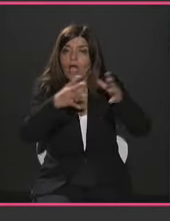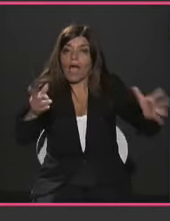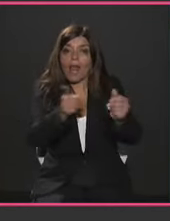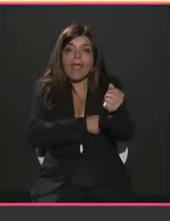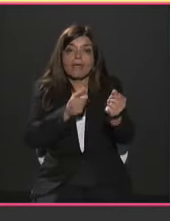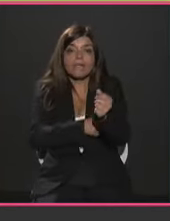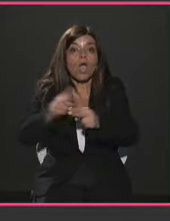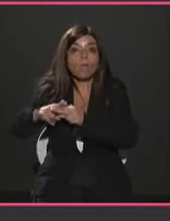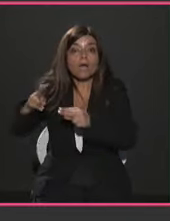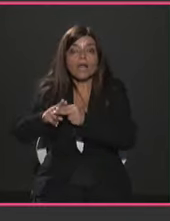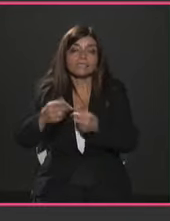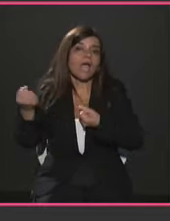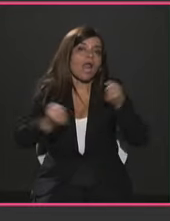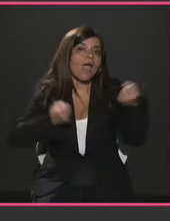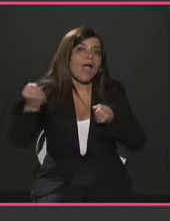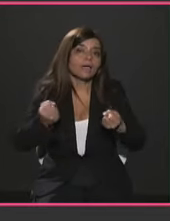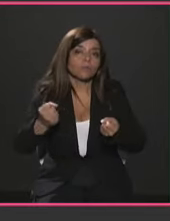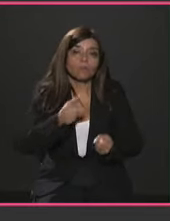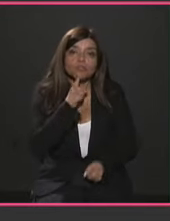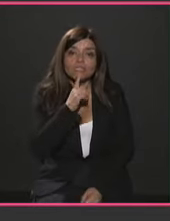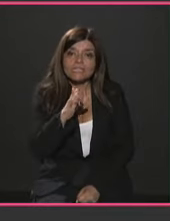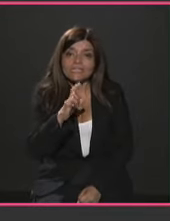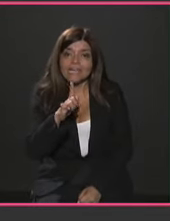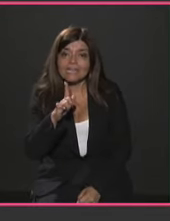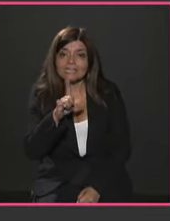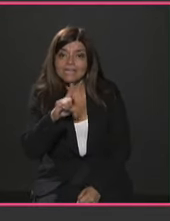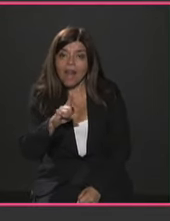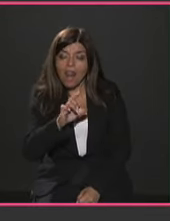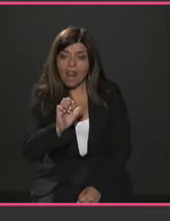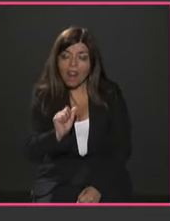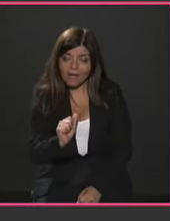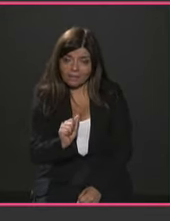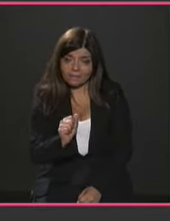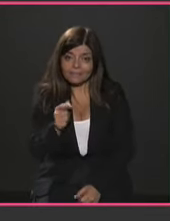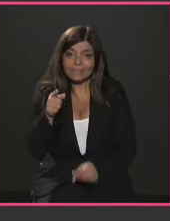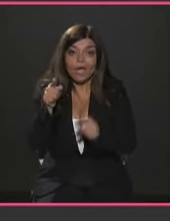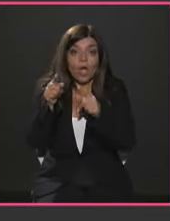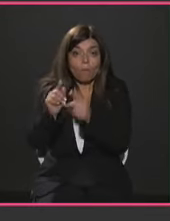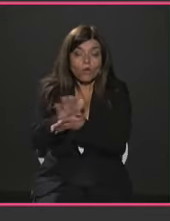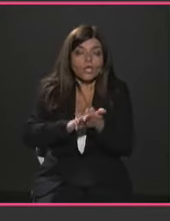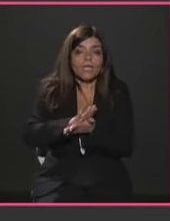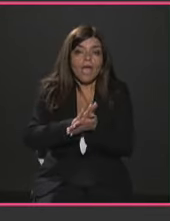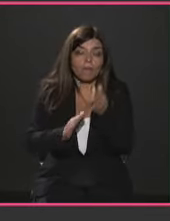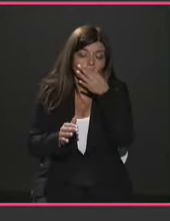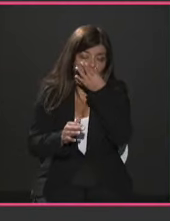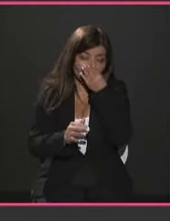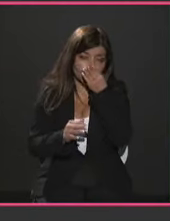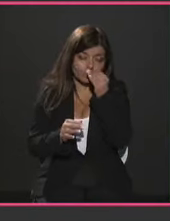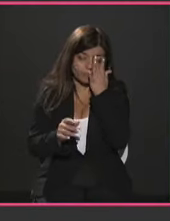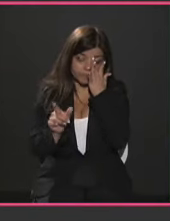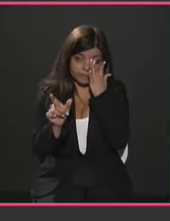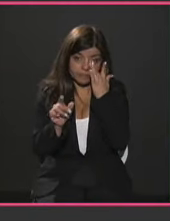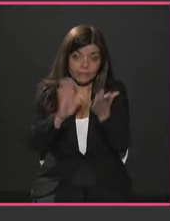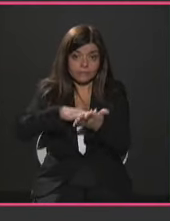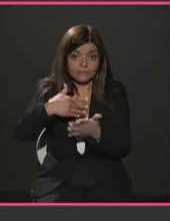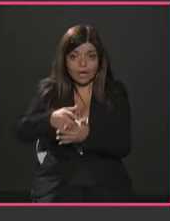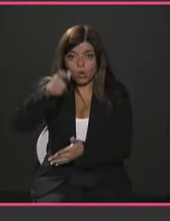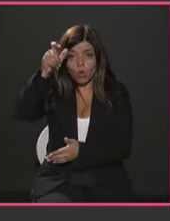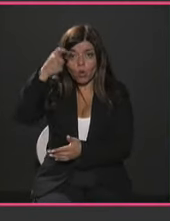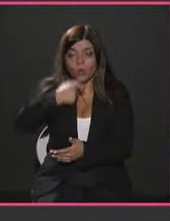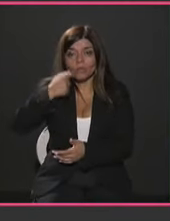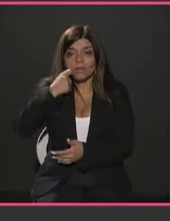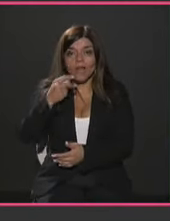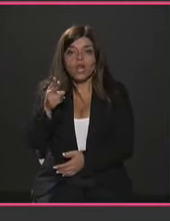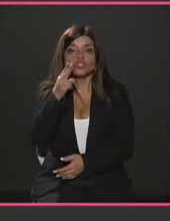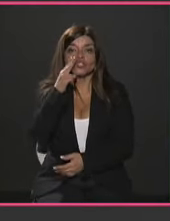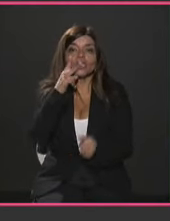poder crear nuestros autos tesla incluso cuando pensamos concepto de la salud humana son los cigarros